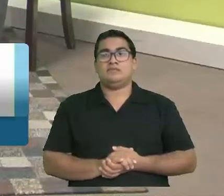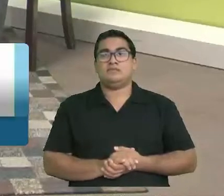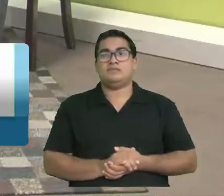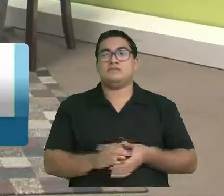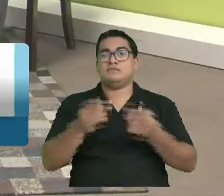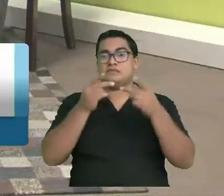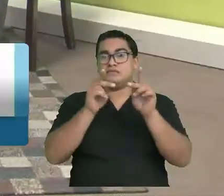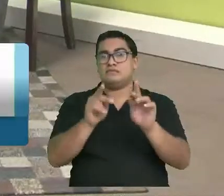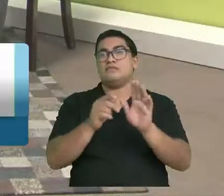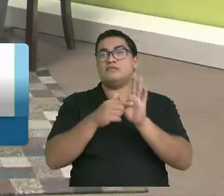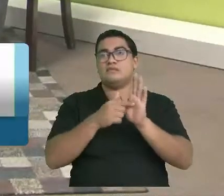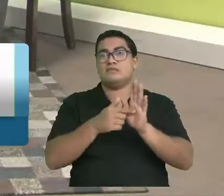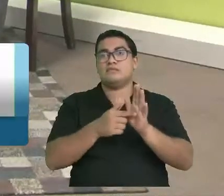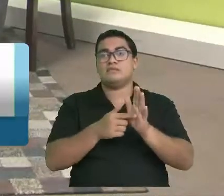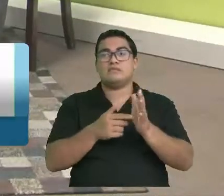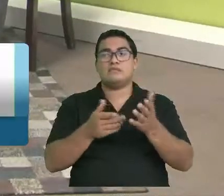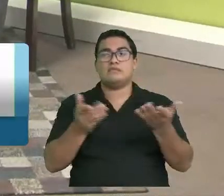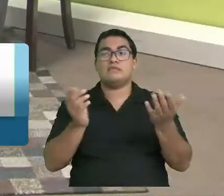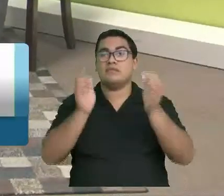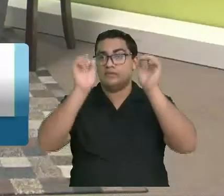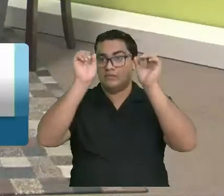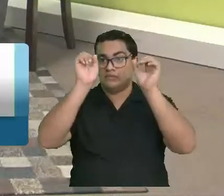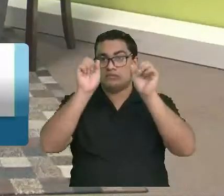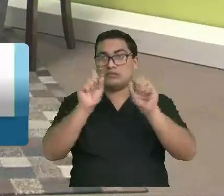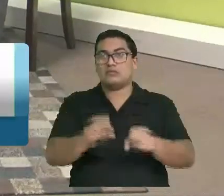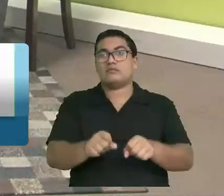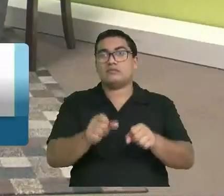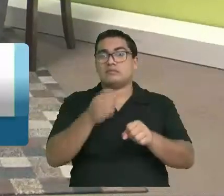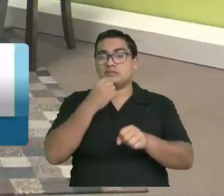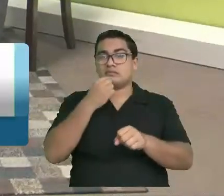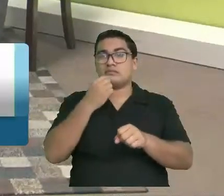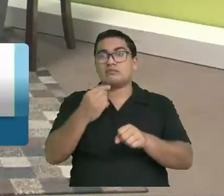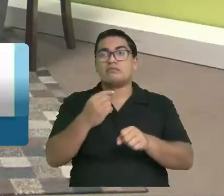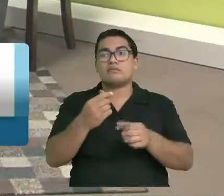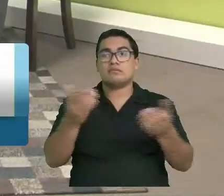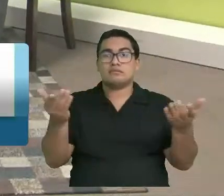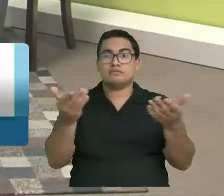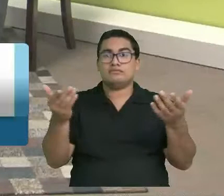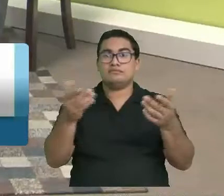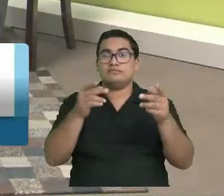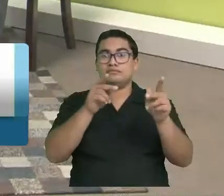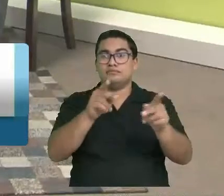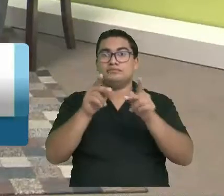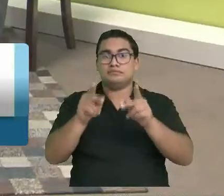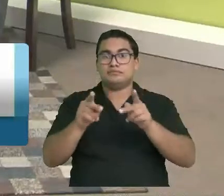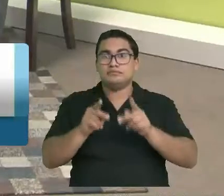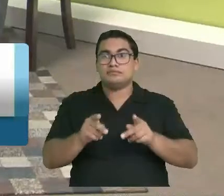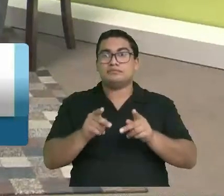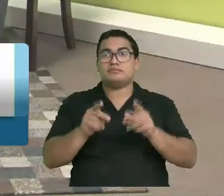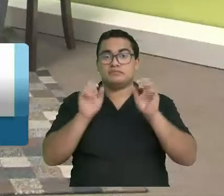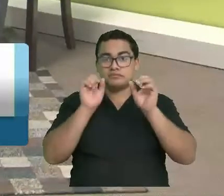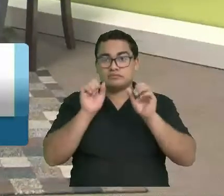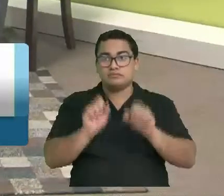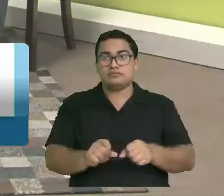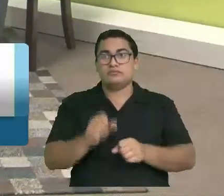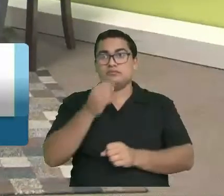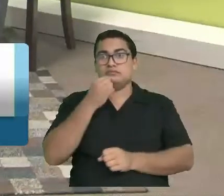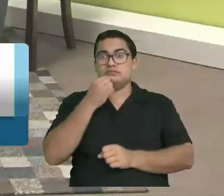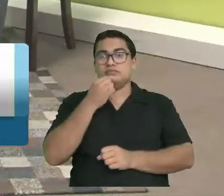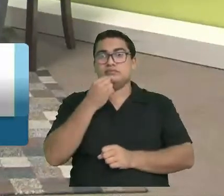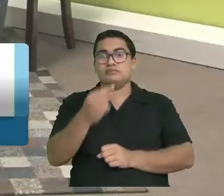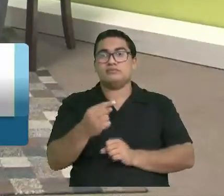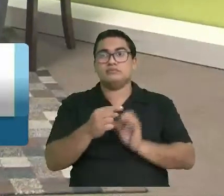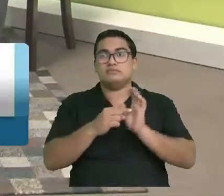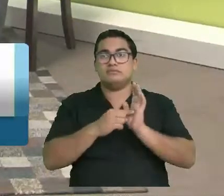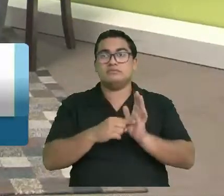hay ciertas cosas que, por ejemplo, pueden estimular. Ya un paciente bruxópata puede estimularle a que,